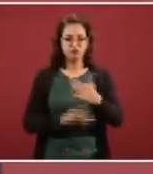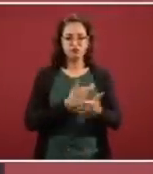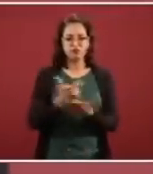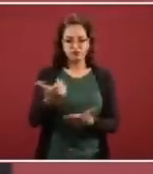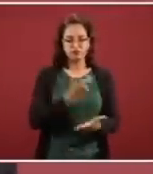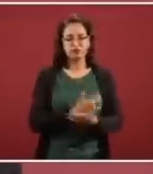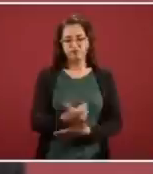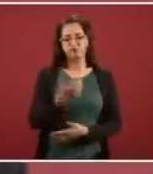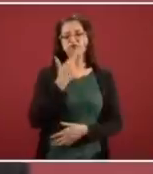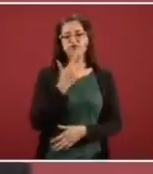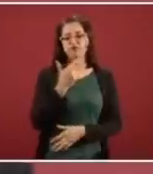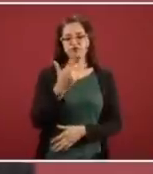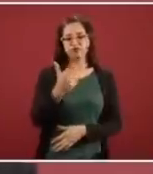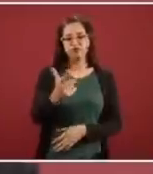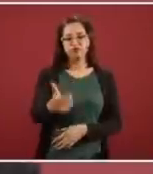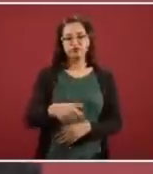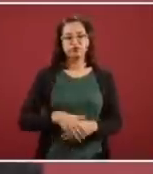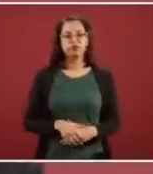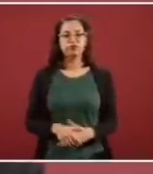pagada.